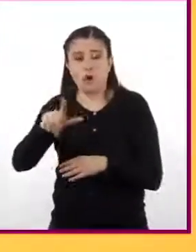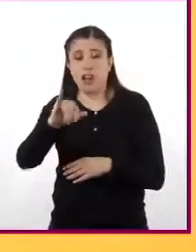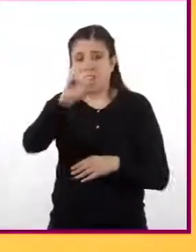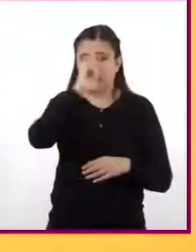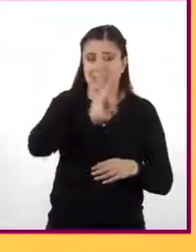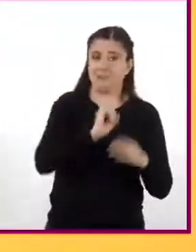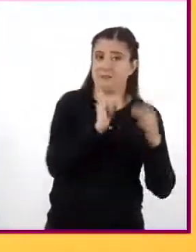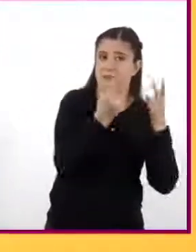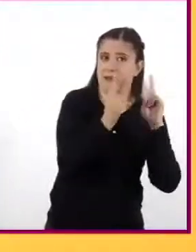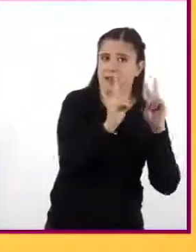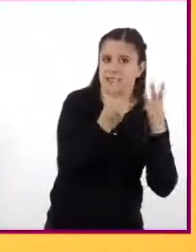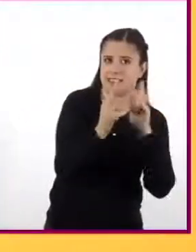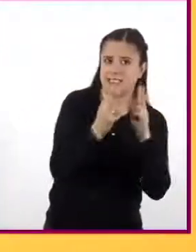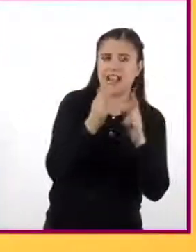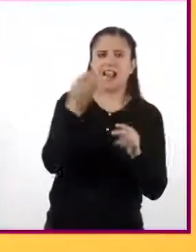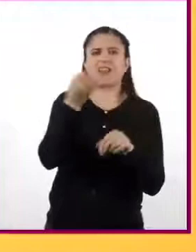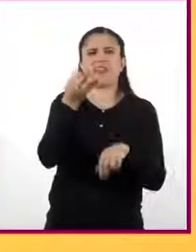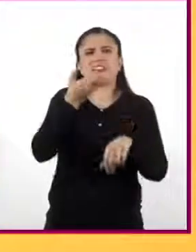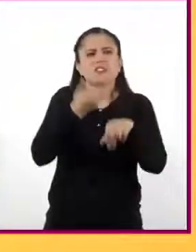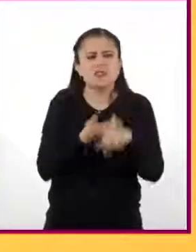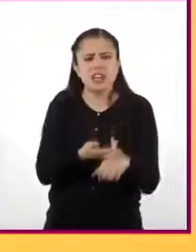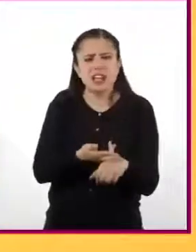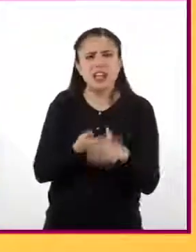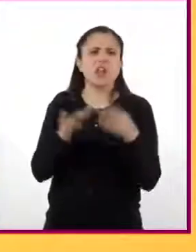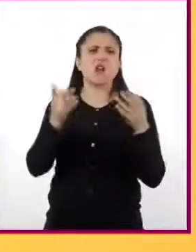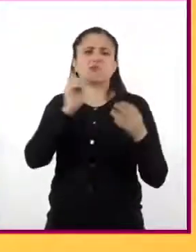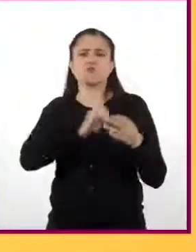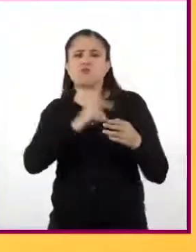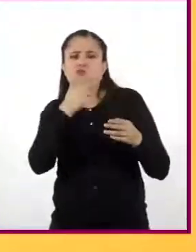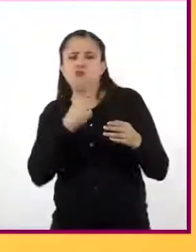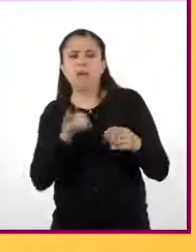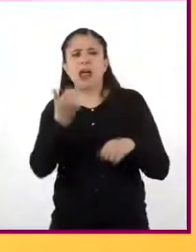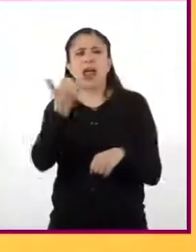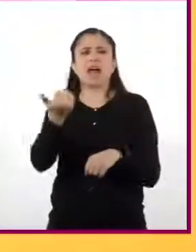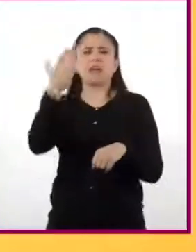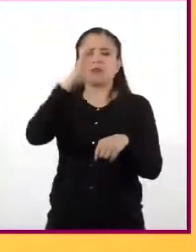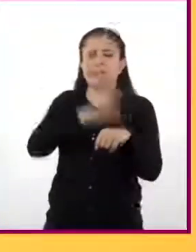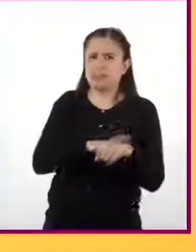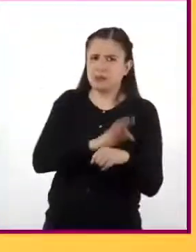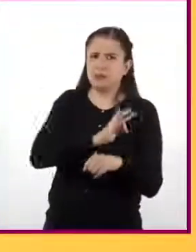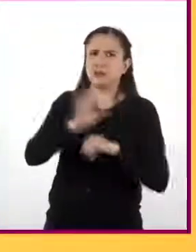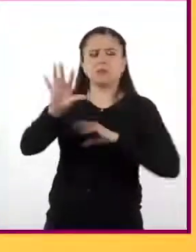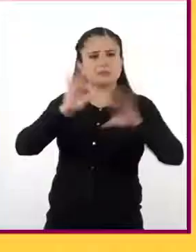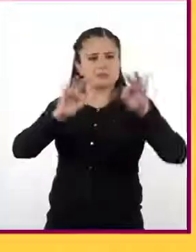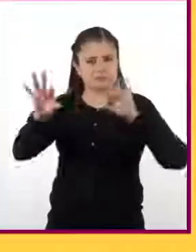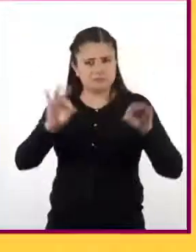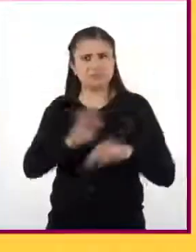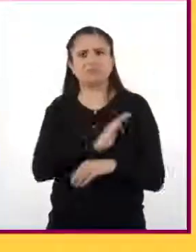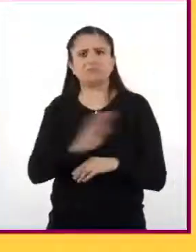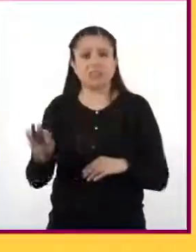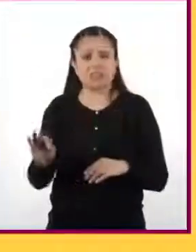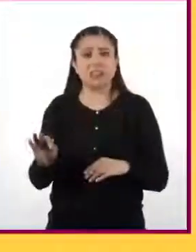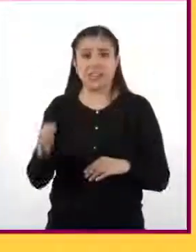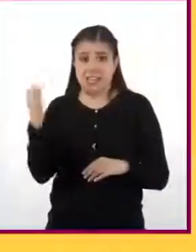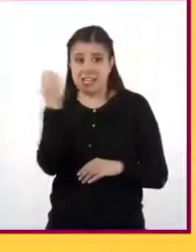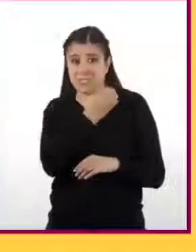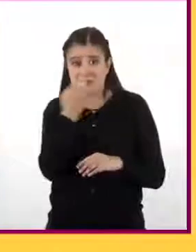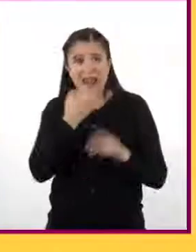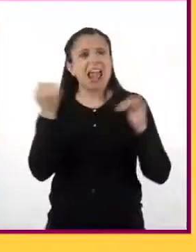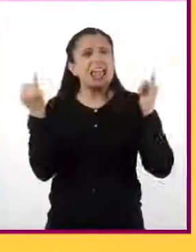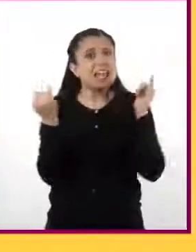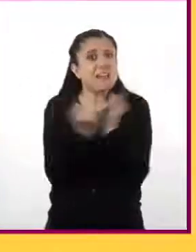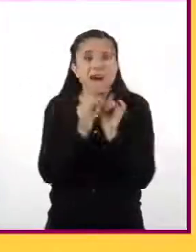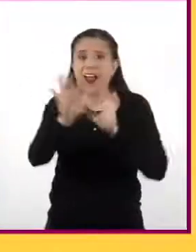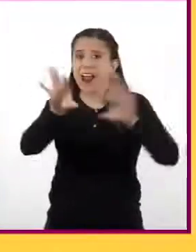jefe vecinal, tesoreras o tesoreros y administradoras o administradores. En la escuela también se